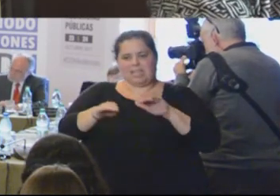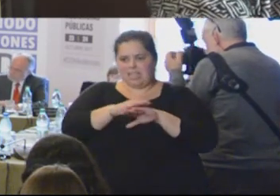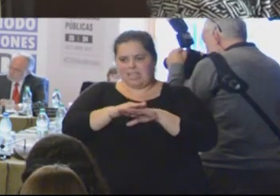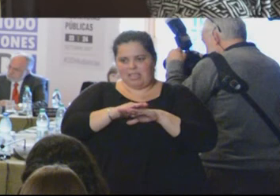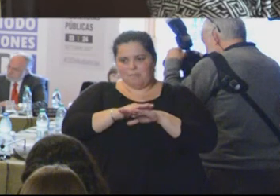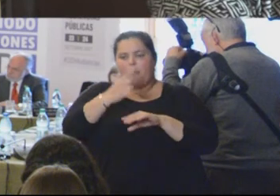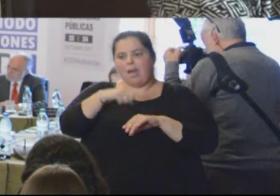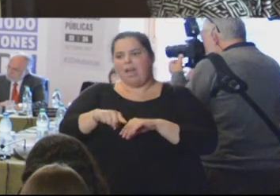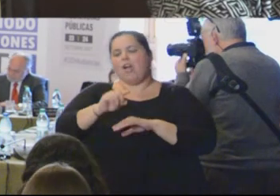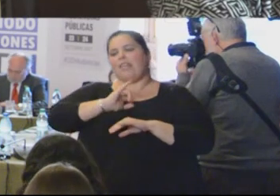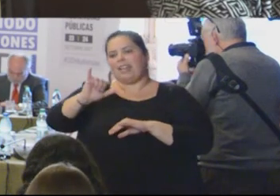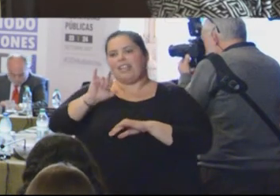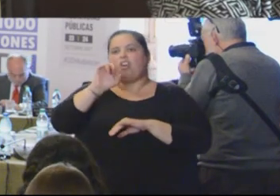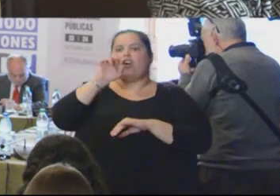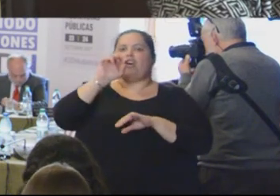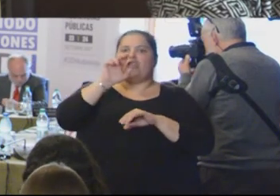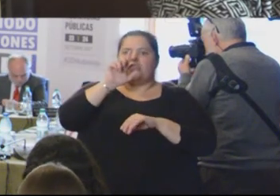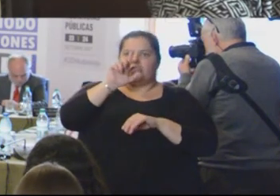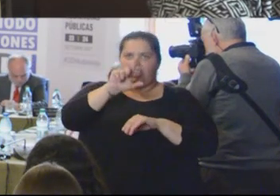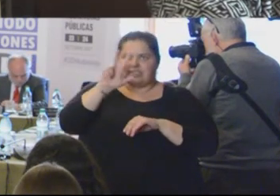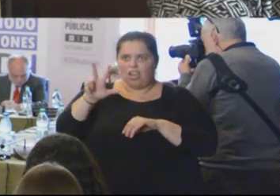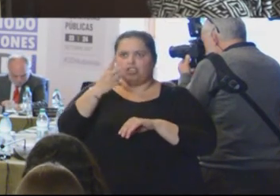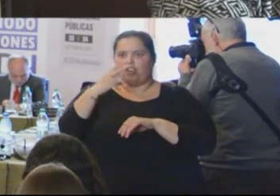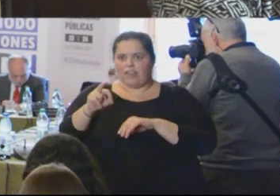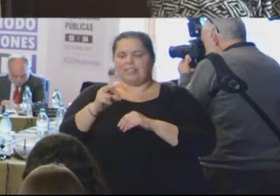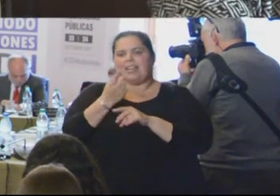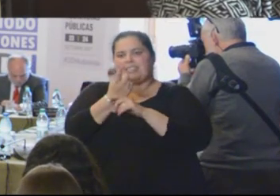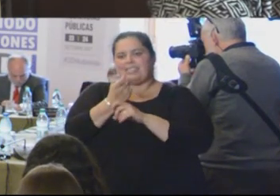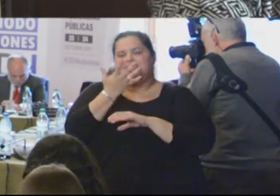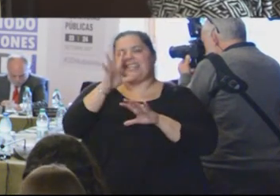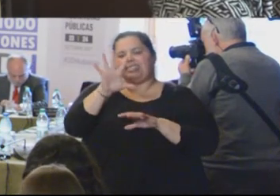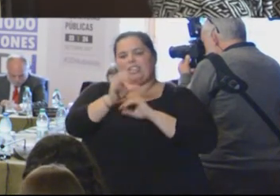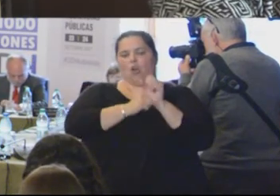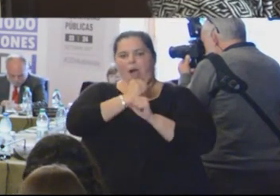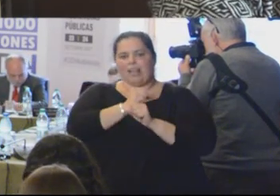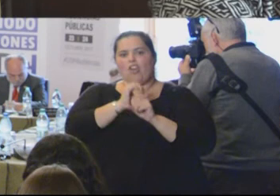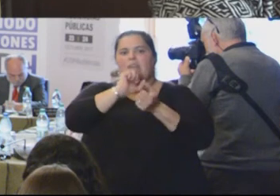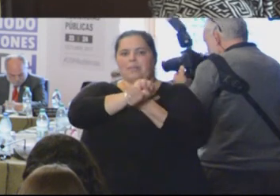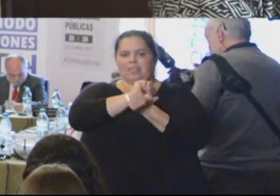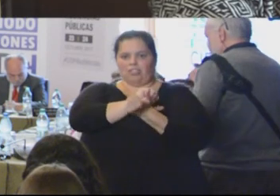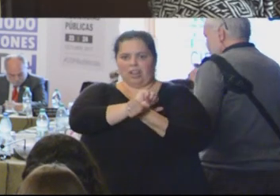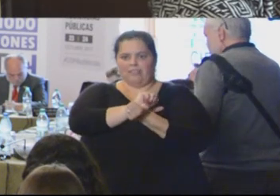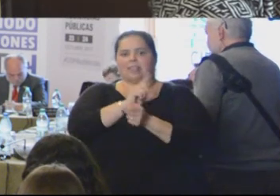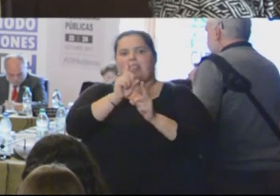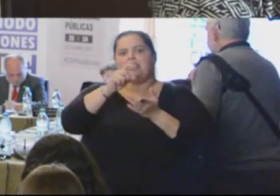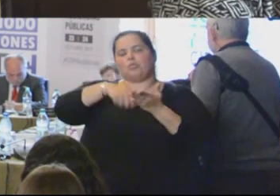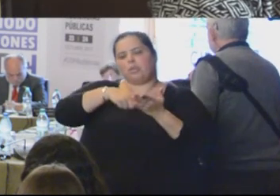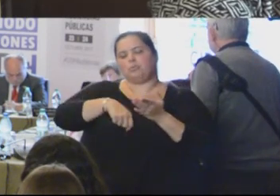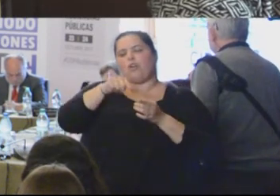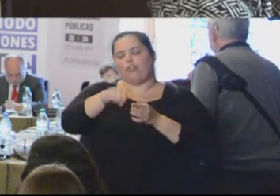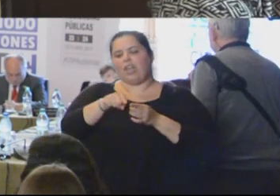1820 se requieren cinco años de privación de la libertad y suscripción de un acta de compromiso el decreto